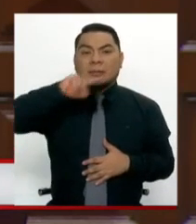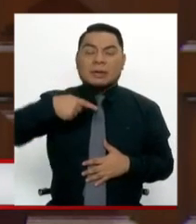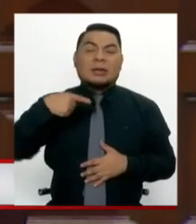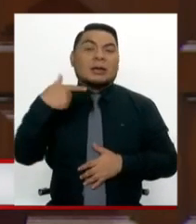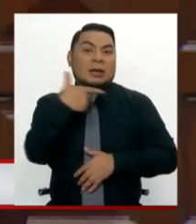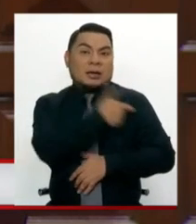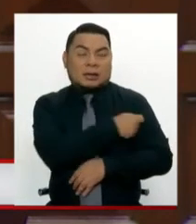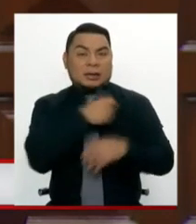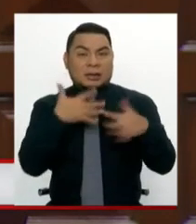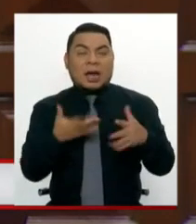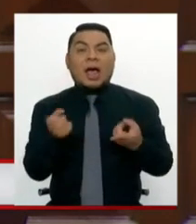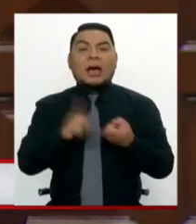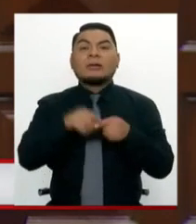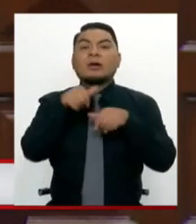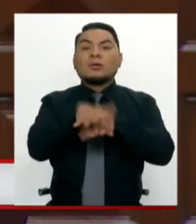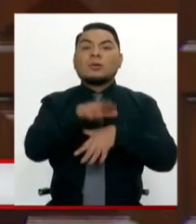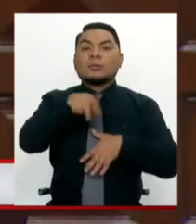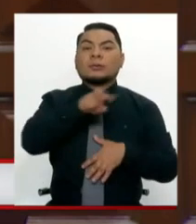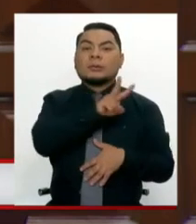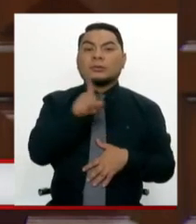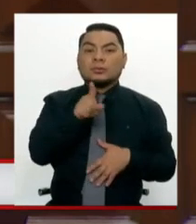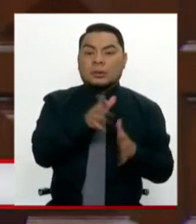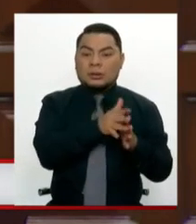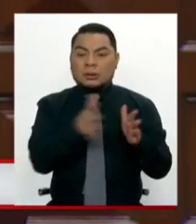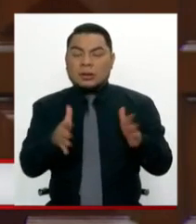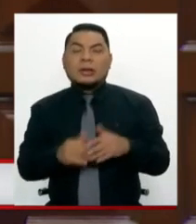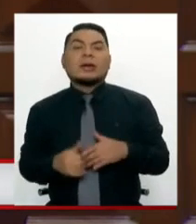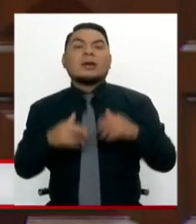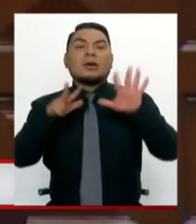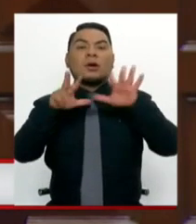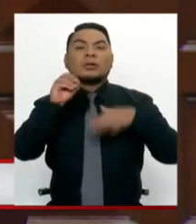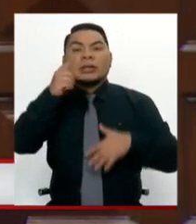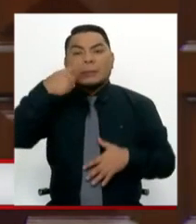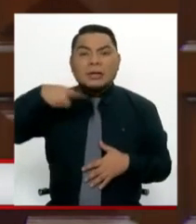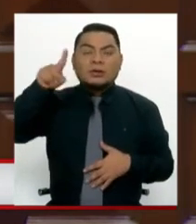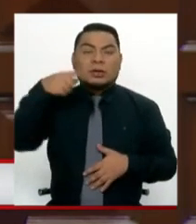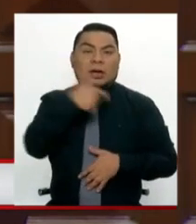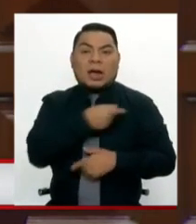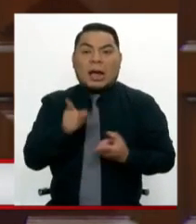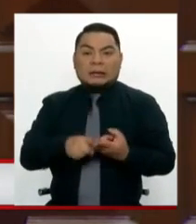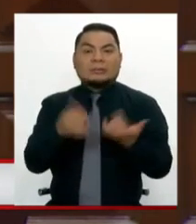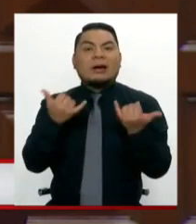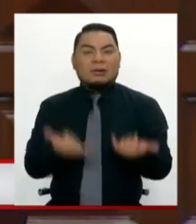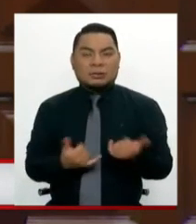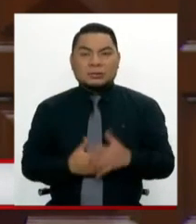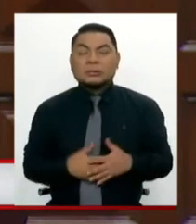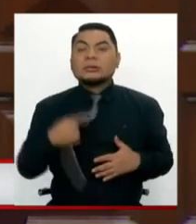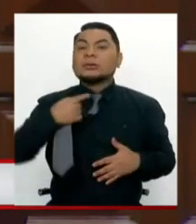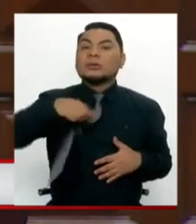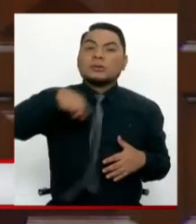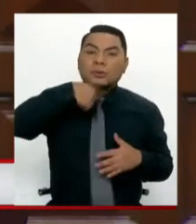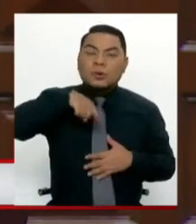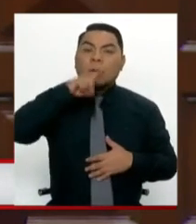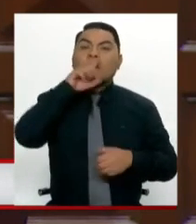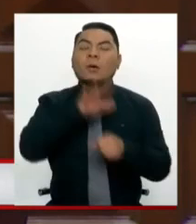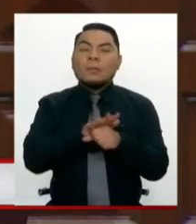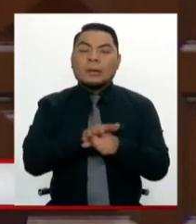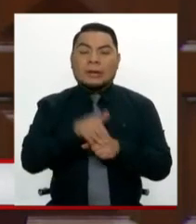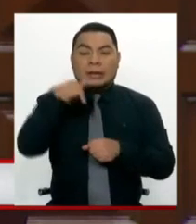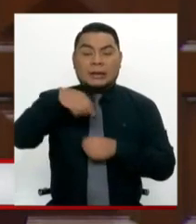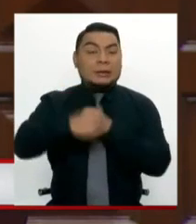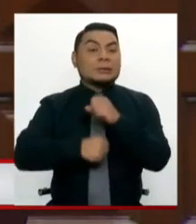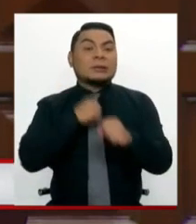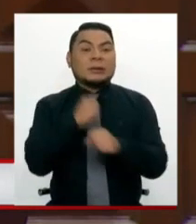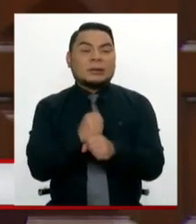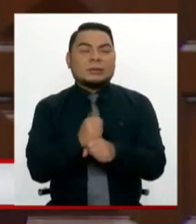dosis aplicadas hasta julio del 2021 a más de 80 millones de dosis a la fecha. Nuestro compromiso a diciembre del presente